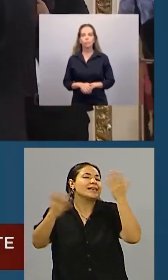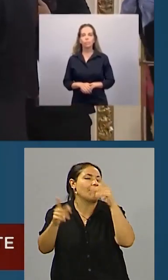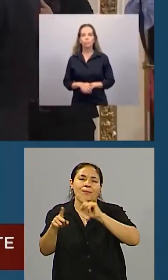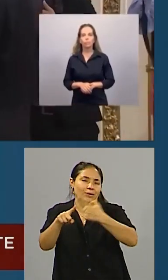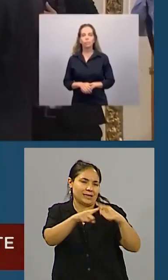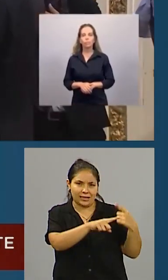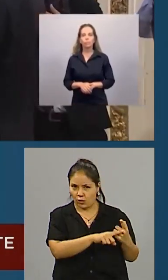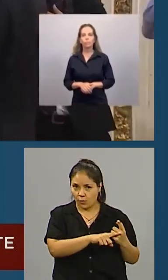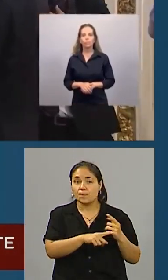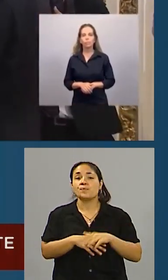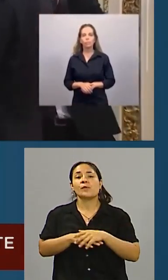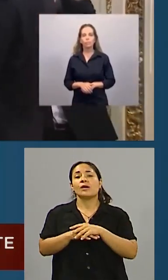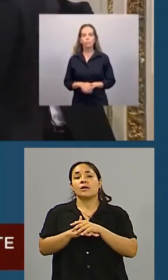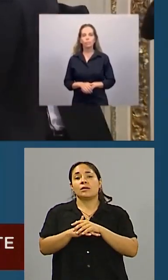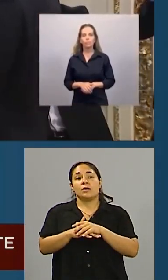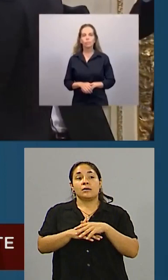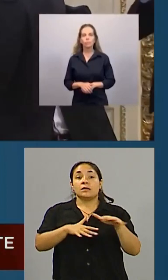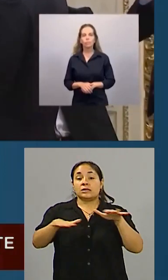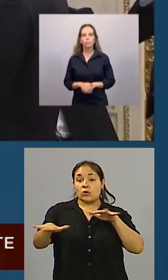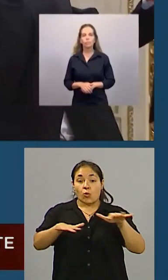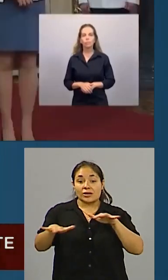Y las va adaptando a la realidad que se va encontrando.